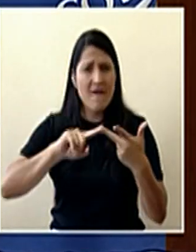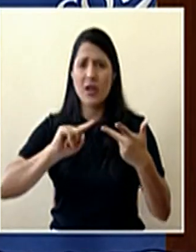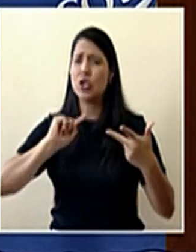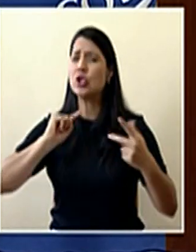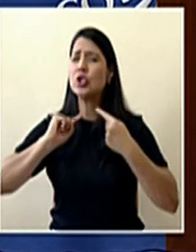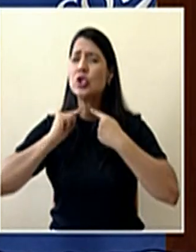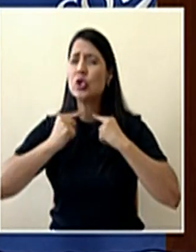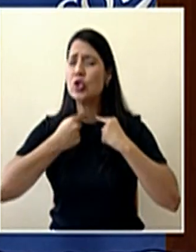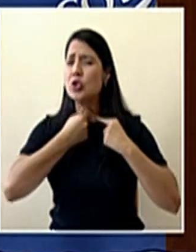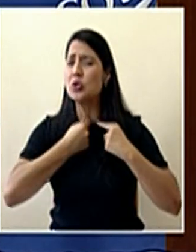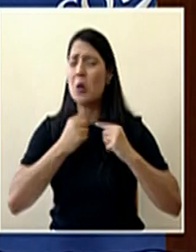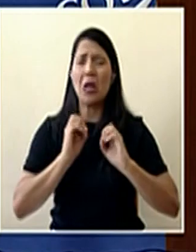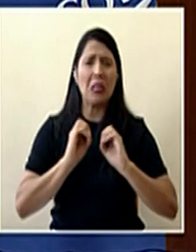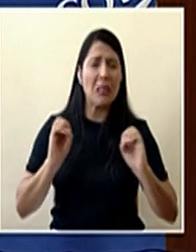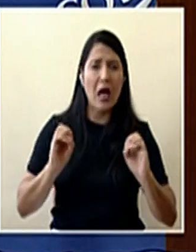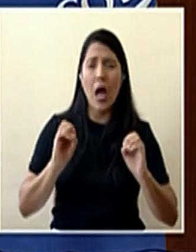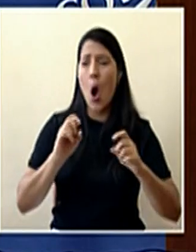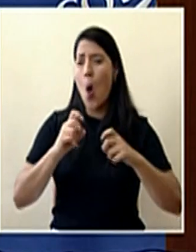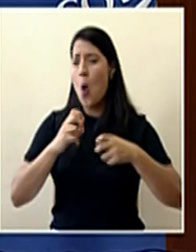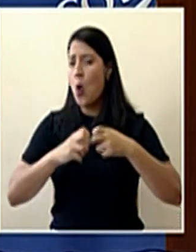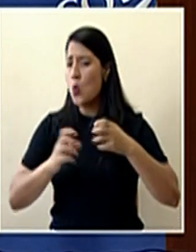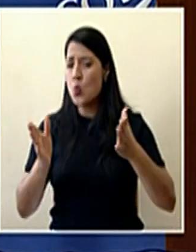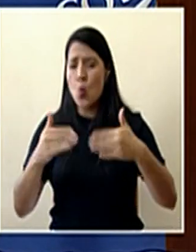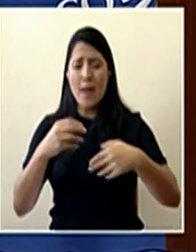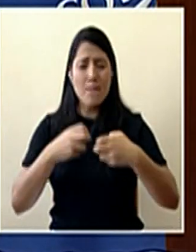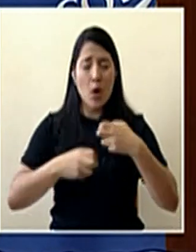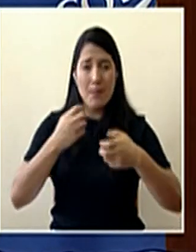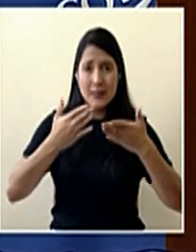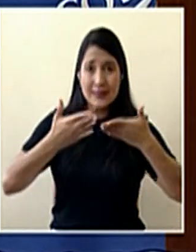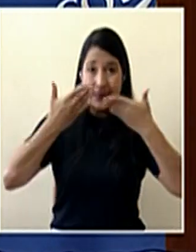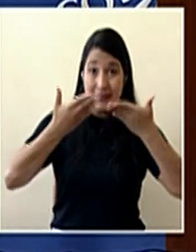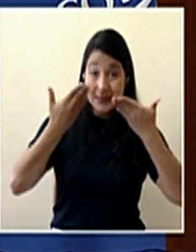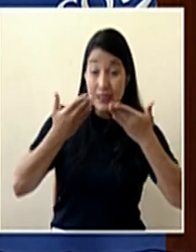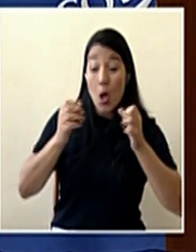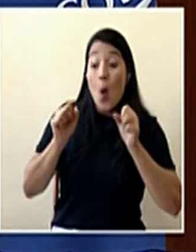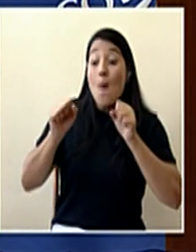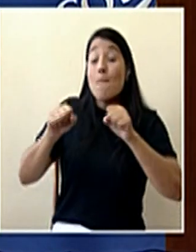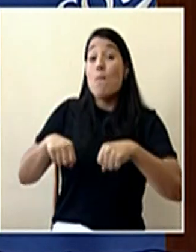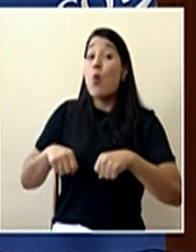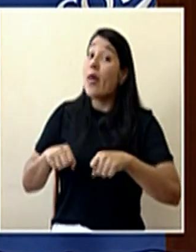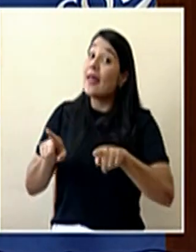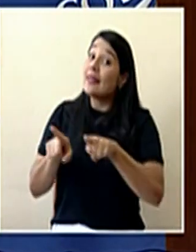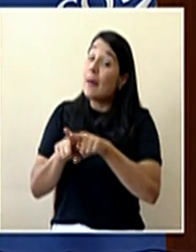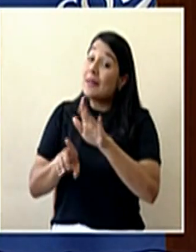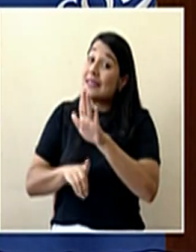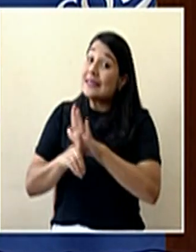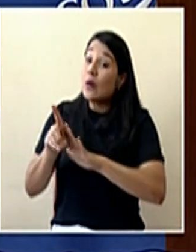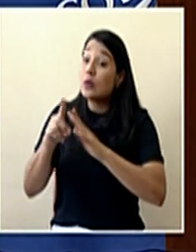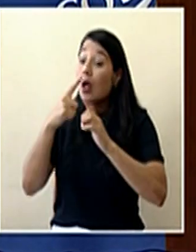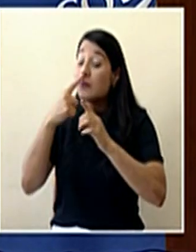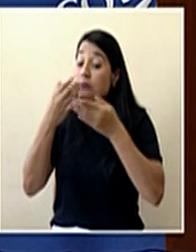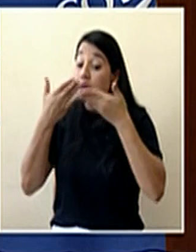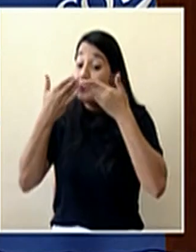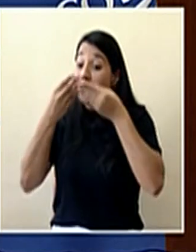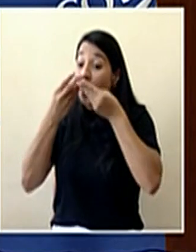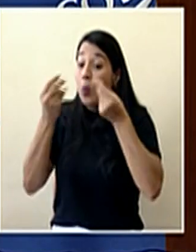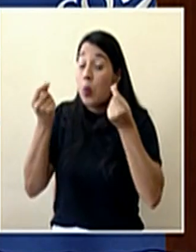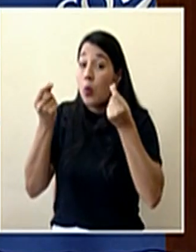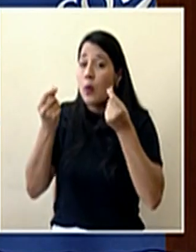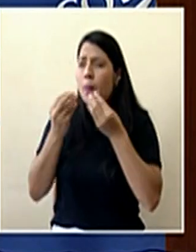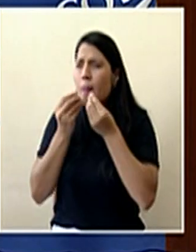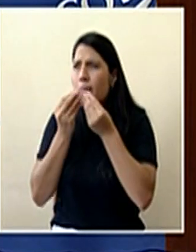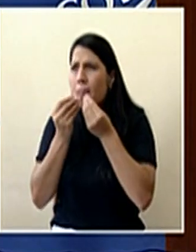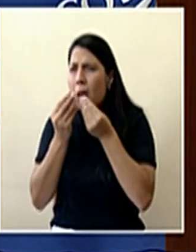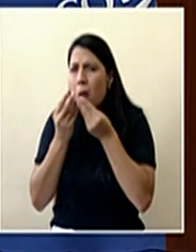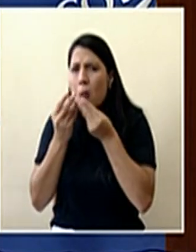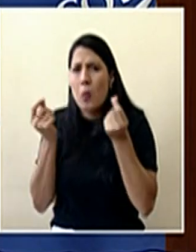o dificultad respiratoria, pueden desarrollar el único síntoma de la pérdida o disminución del olfato. En ese caso, si están